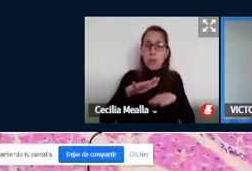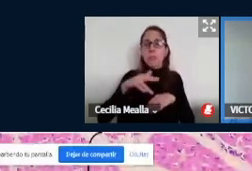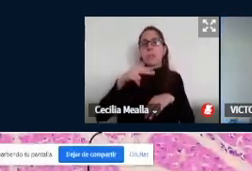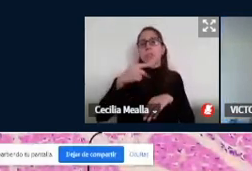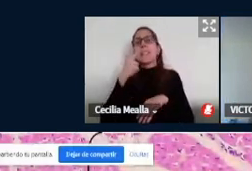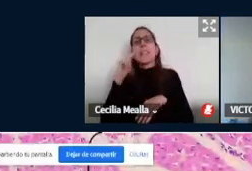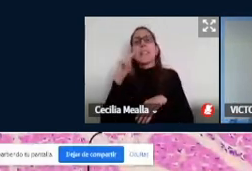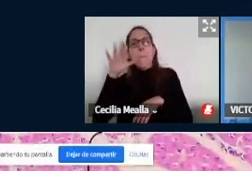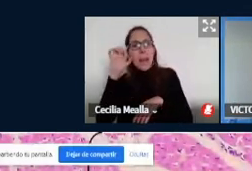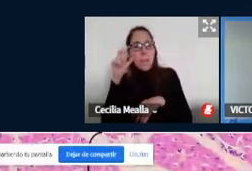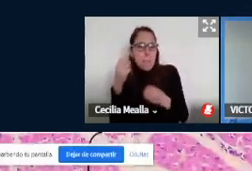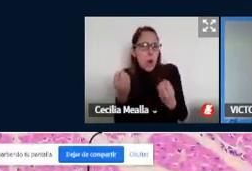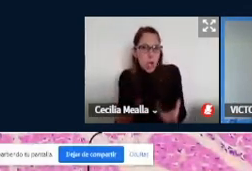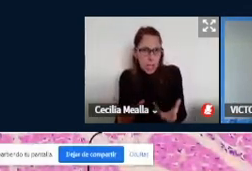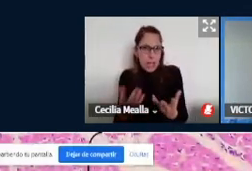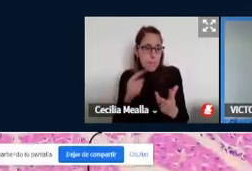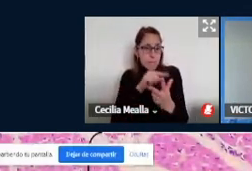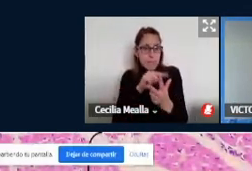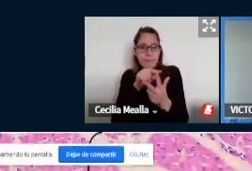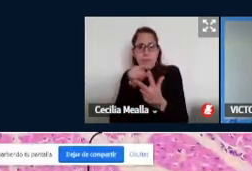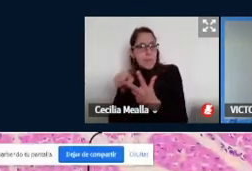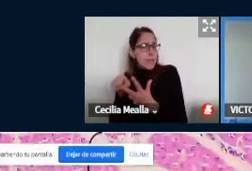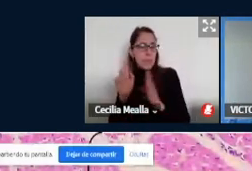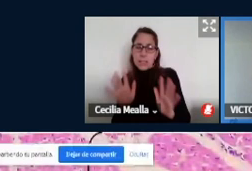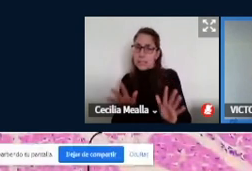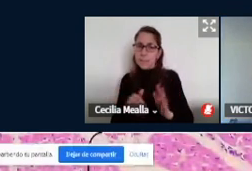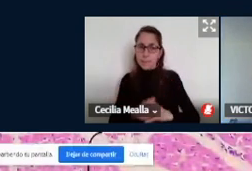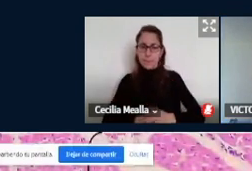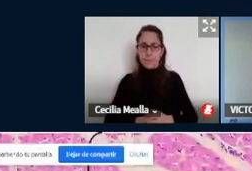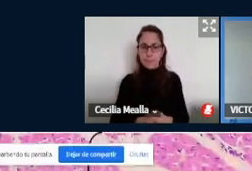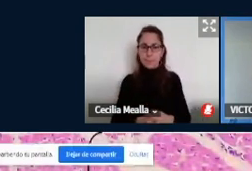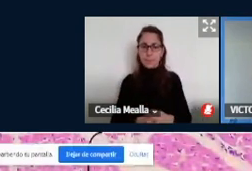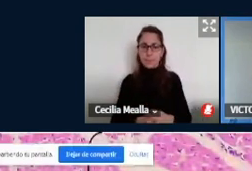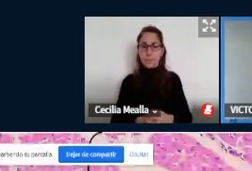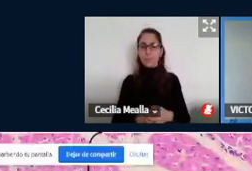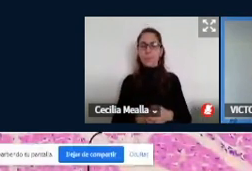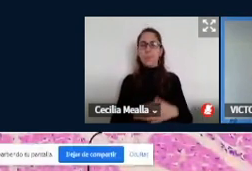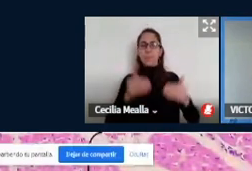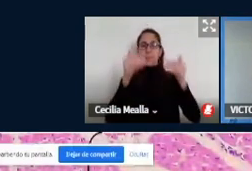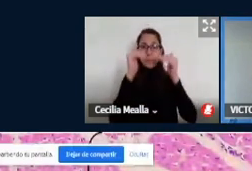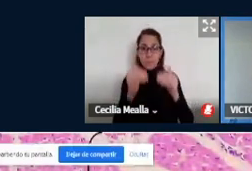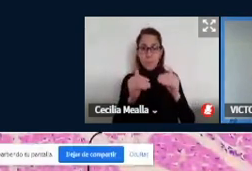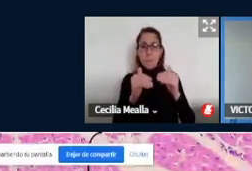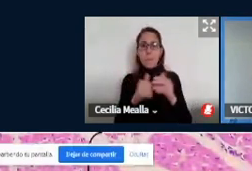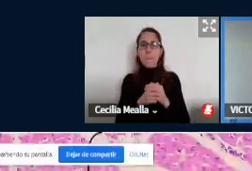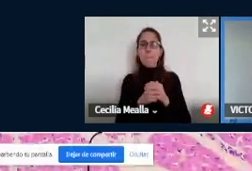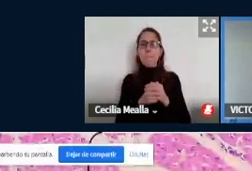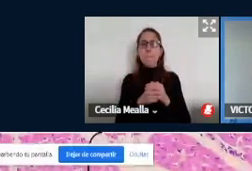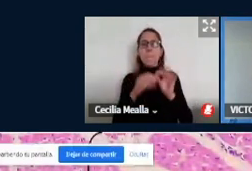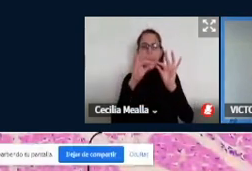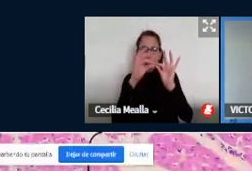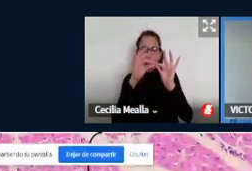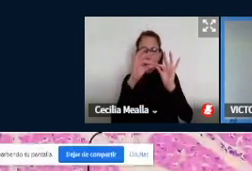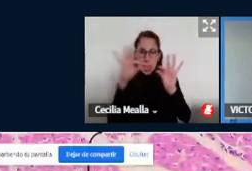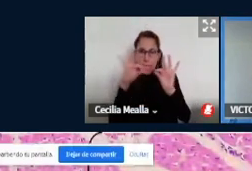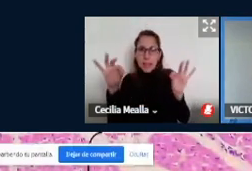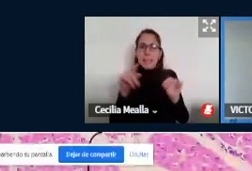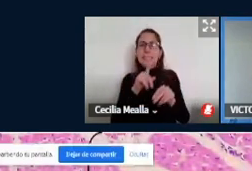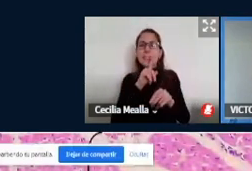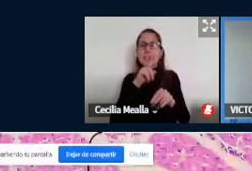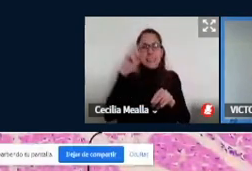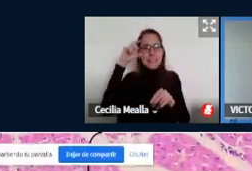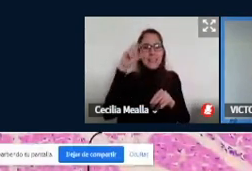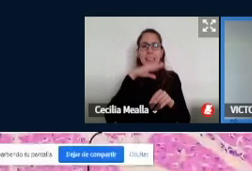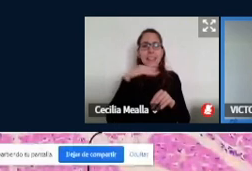¿sí? Bien, y debajo vamos a tener tejido conectivo. Todo esto